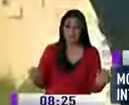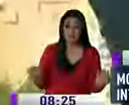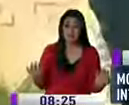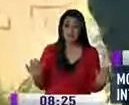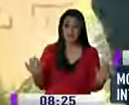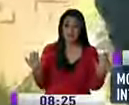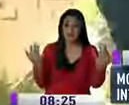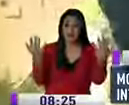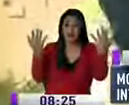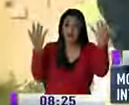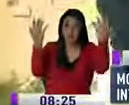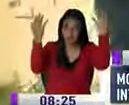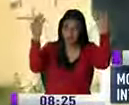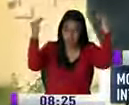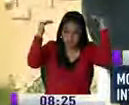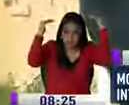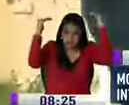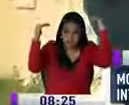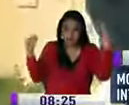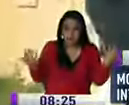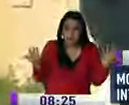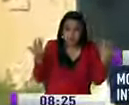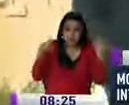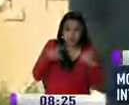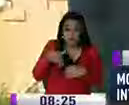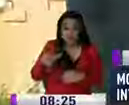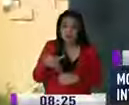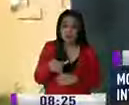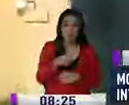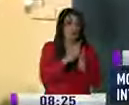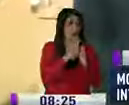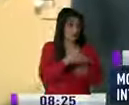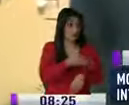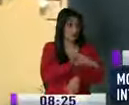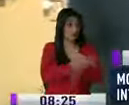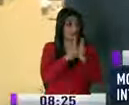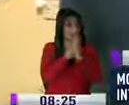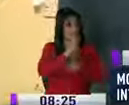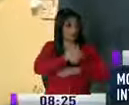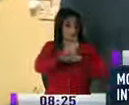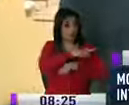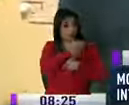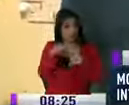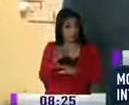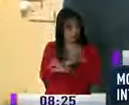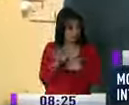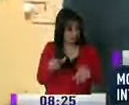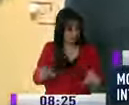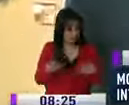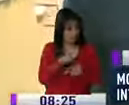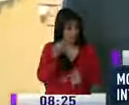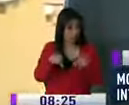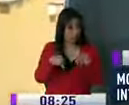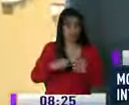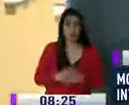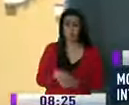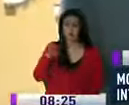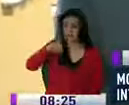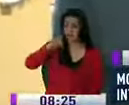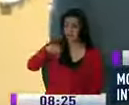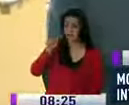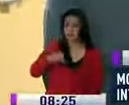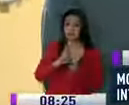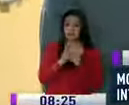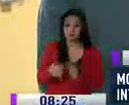ya justo aquí arriba de nosotros. ¿Ustedes han pedido a las autoridades que vengan a hacer la limpieza de este sector? Sí, el